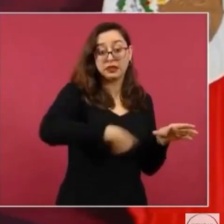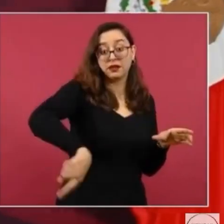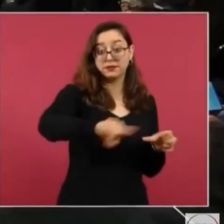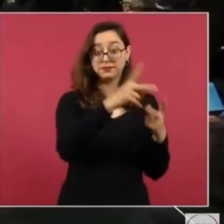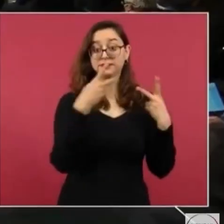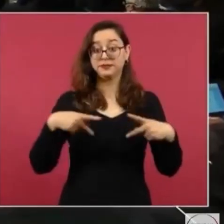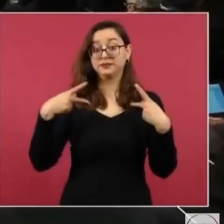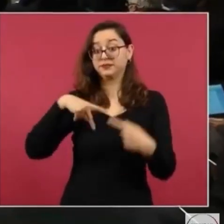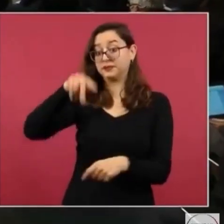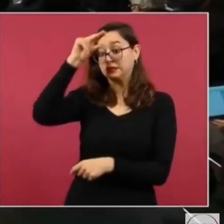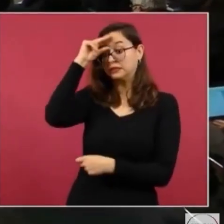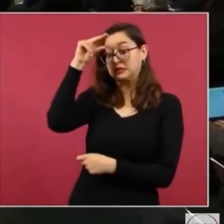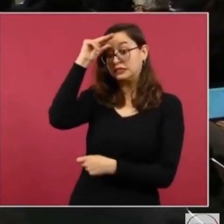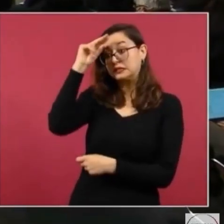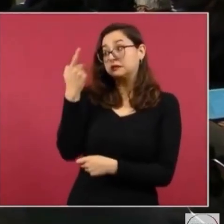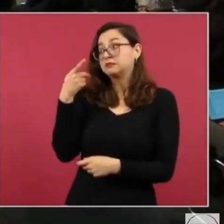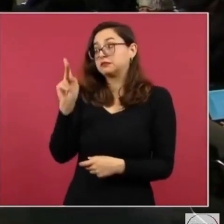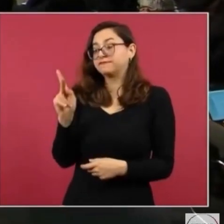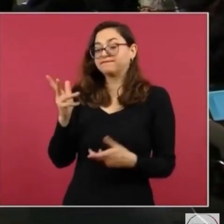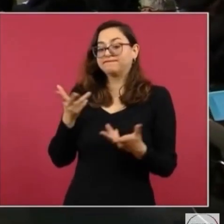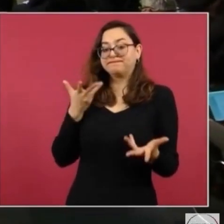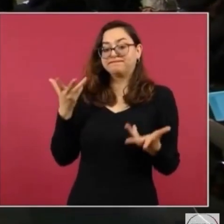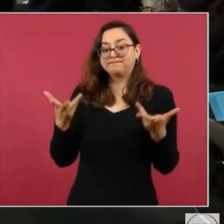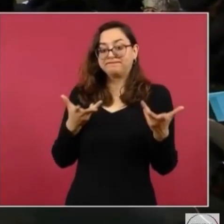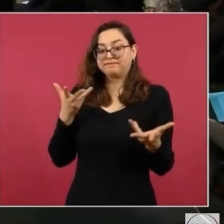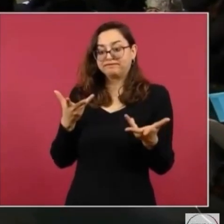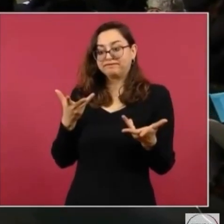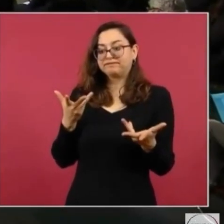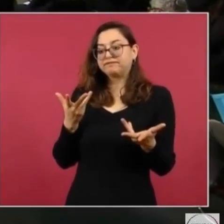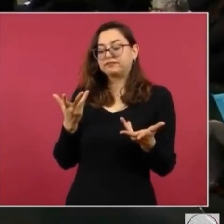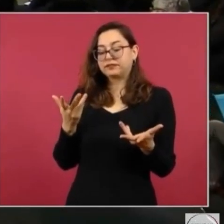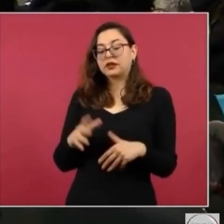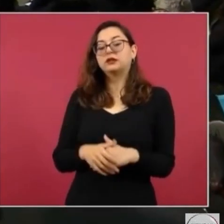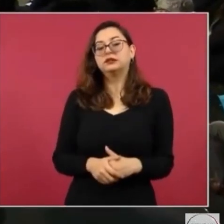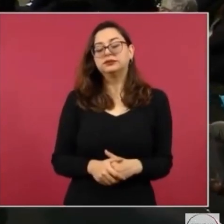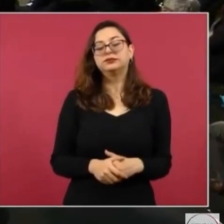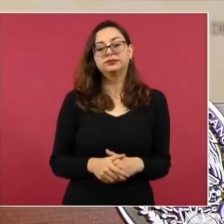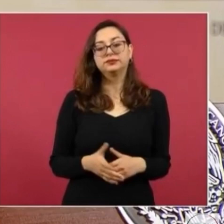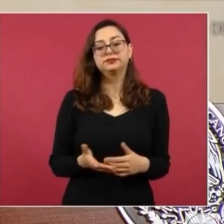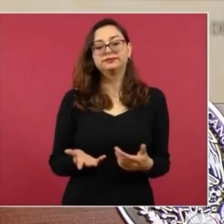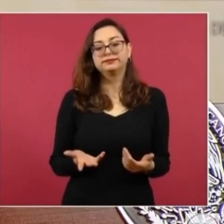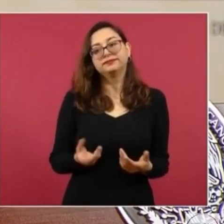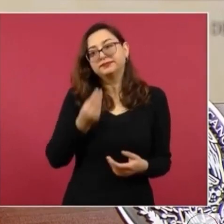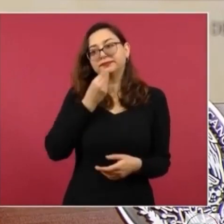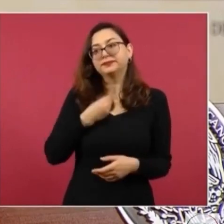habían ciertas diferencias porque los de nexos de Aguilar Camín